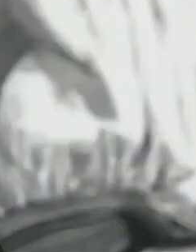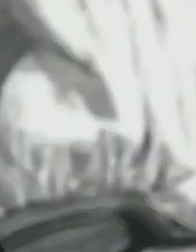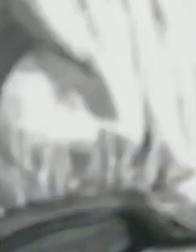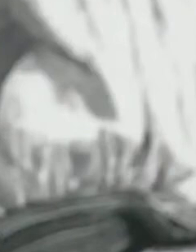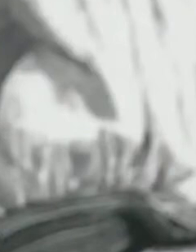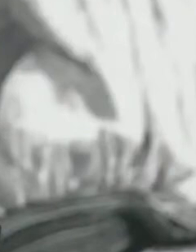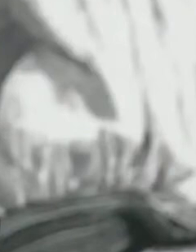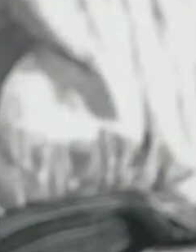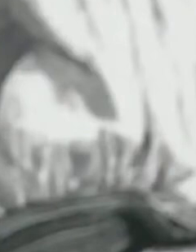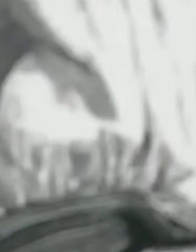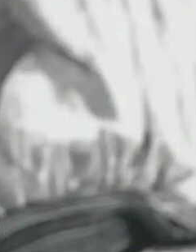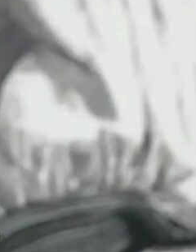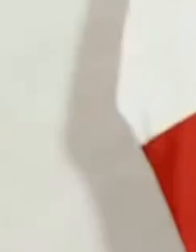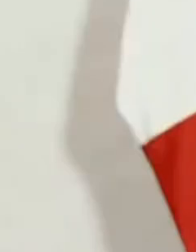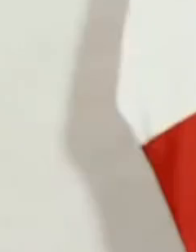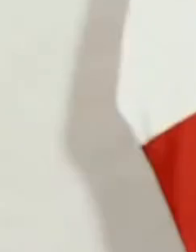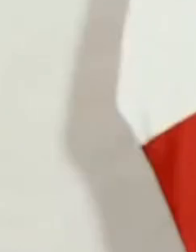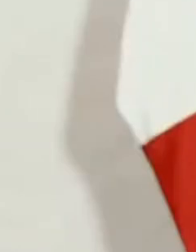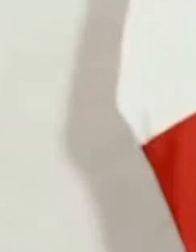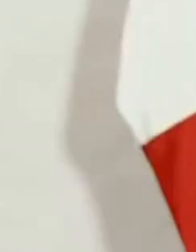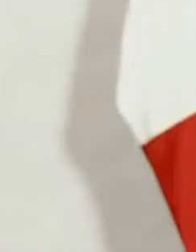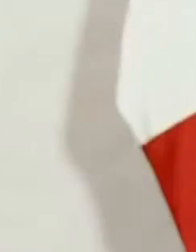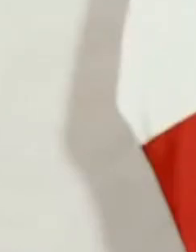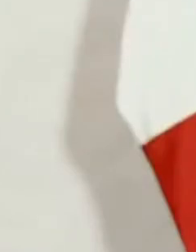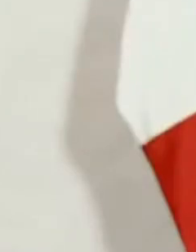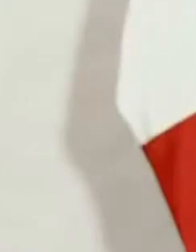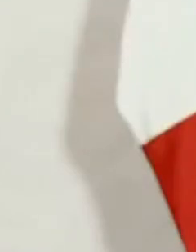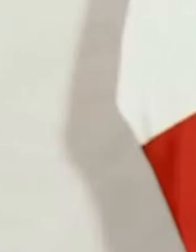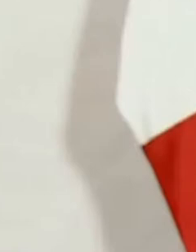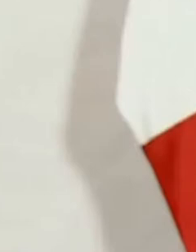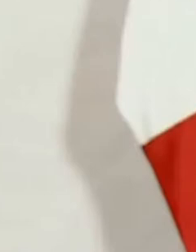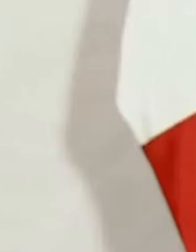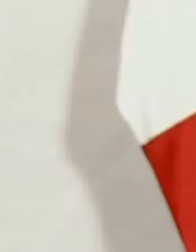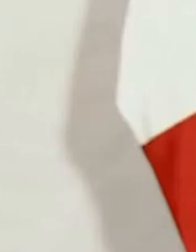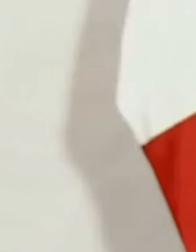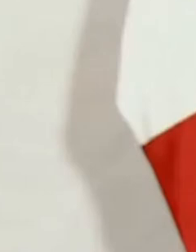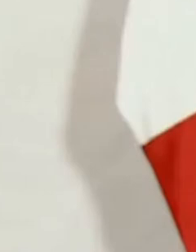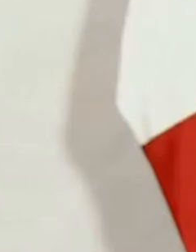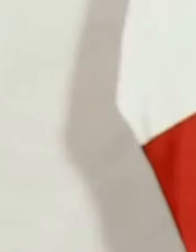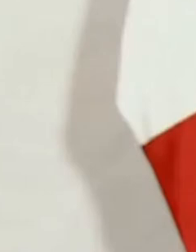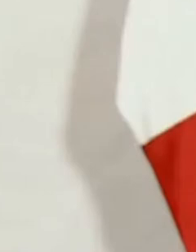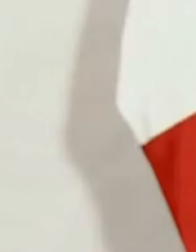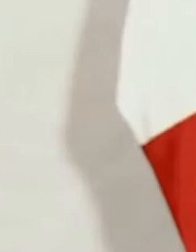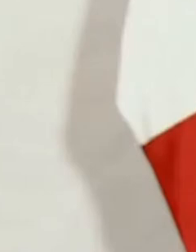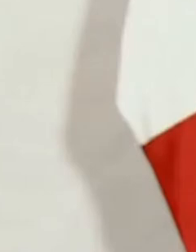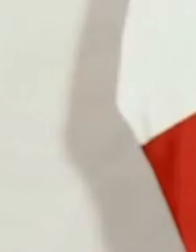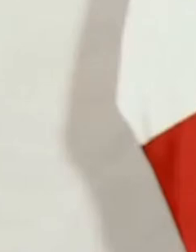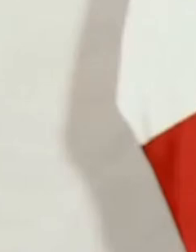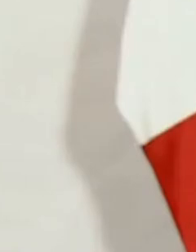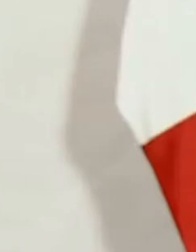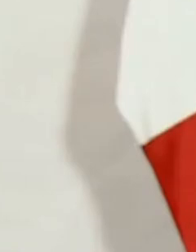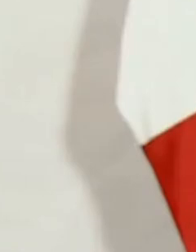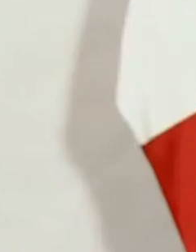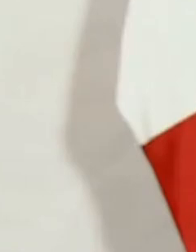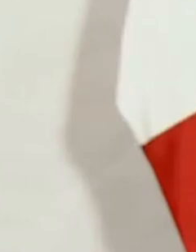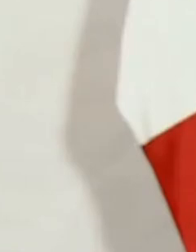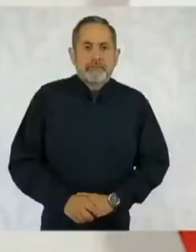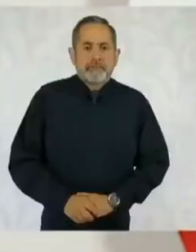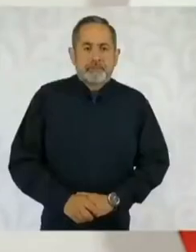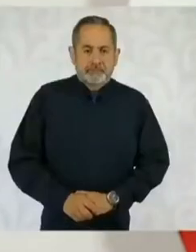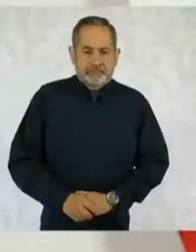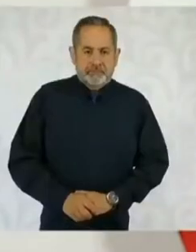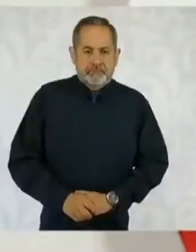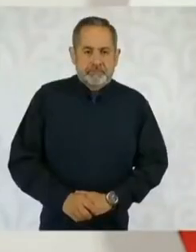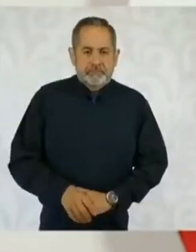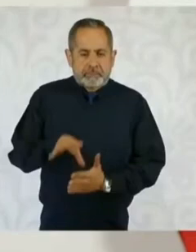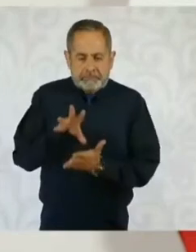la entreguen, le vamos a poner un validador criptográfico. ¿Y qué es eso? Es como la huella digital de la